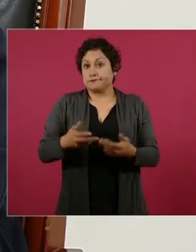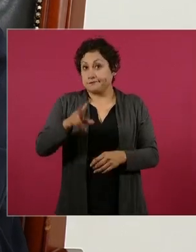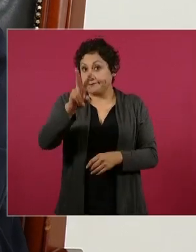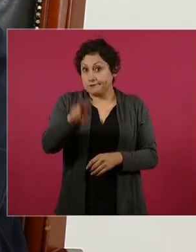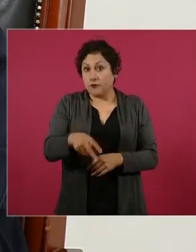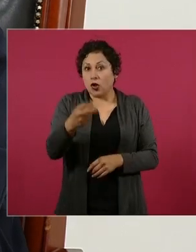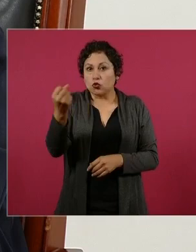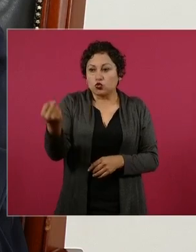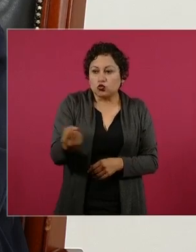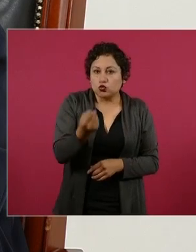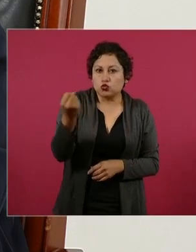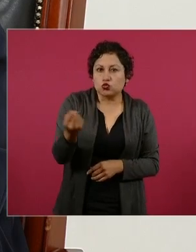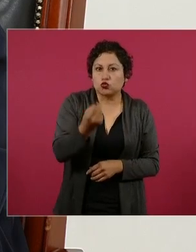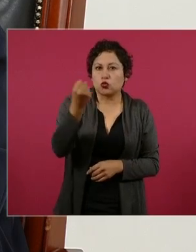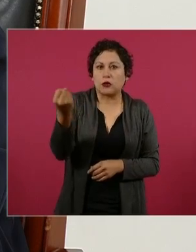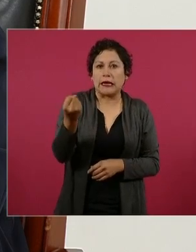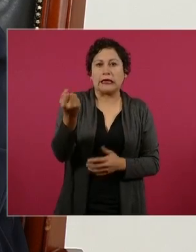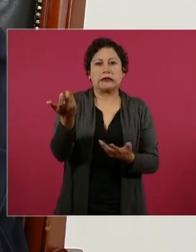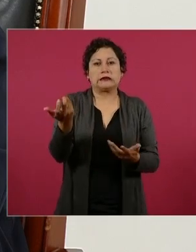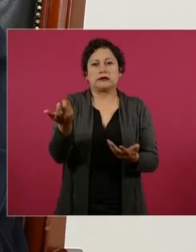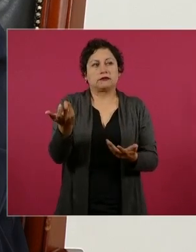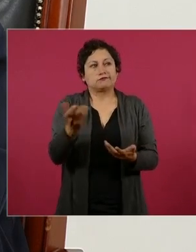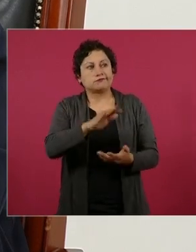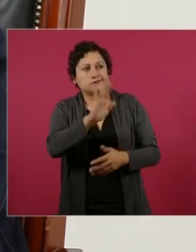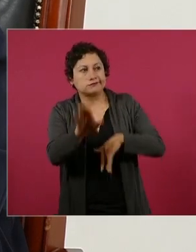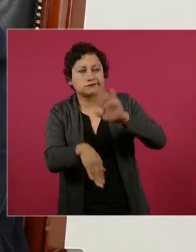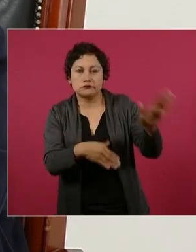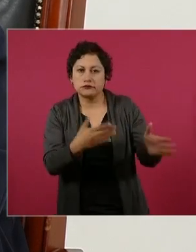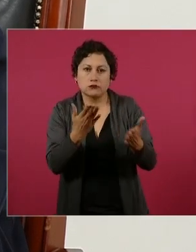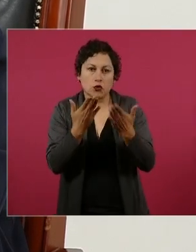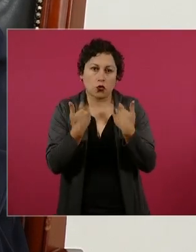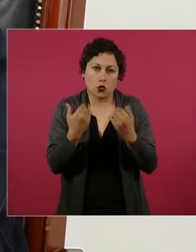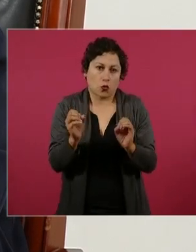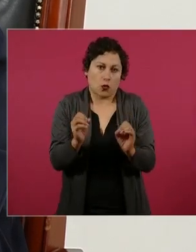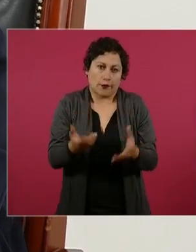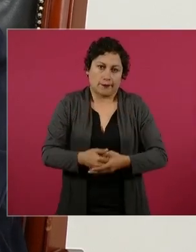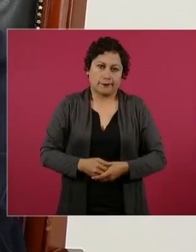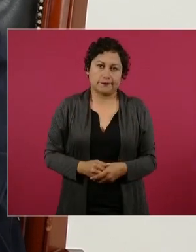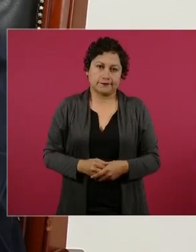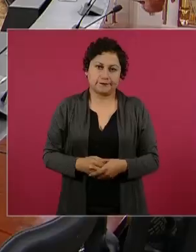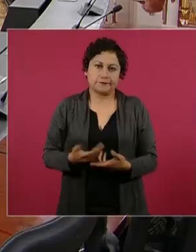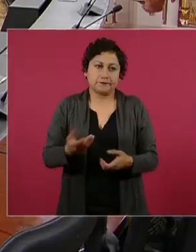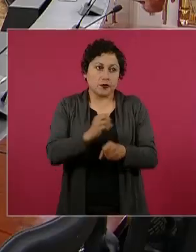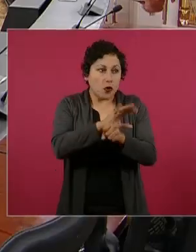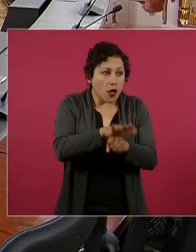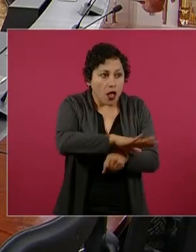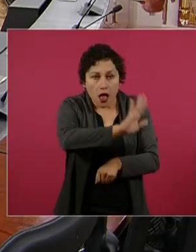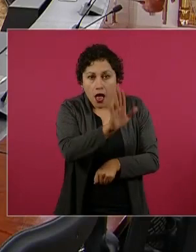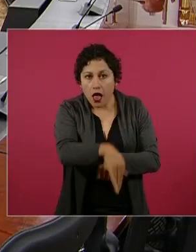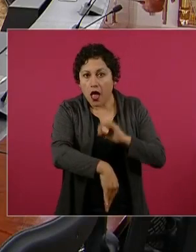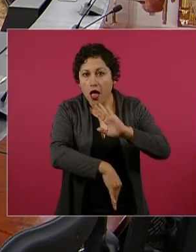afortunadamente defunciones, fallecimientos por COVID. O sea,